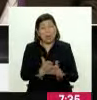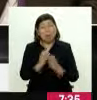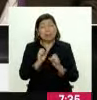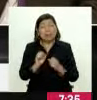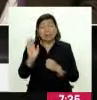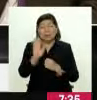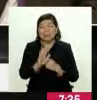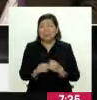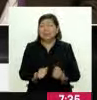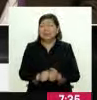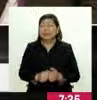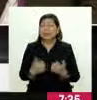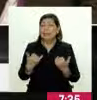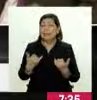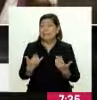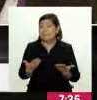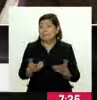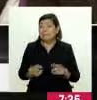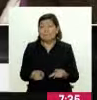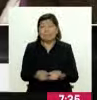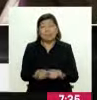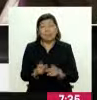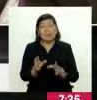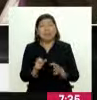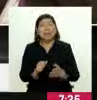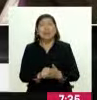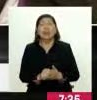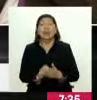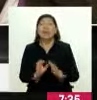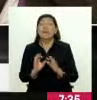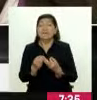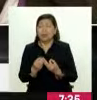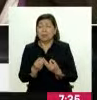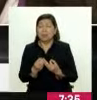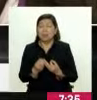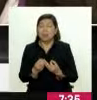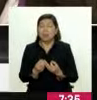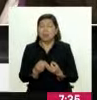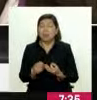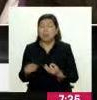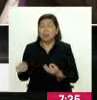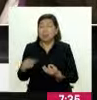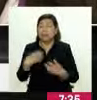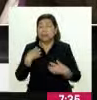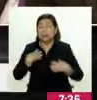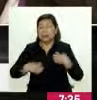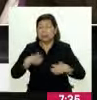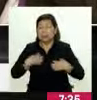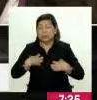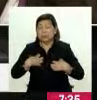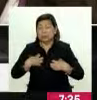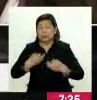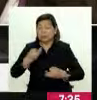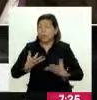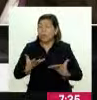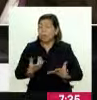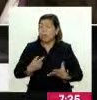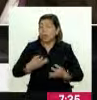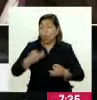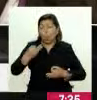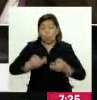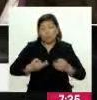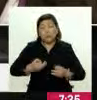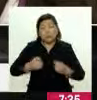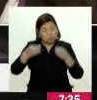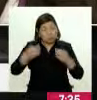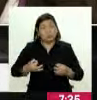ministro, comprenderá usted que lo que quieren los familiares es justicia. Antes que una reparación, quieren justicia.